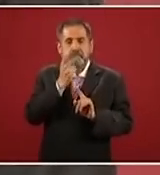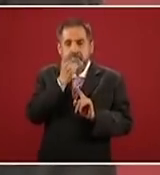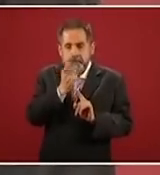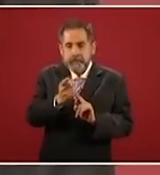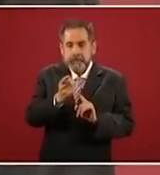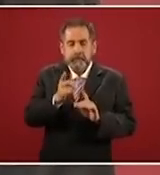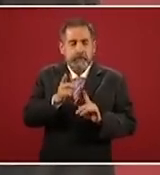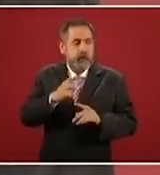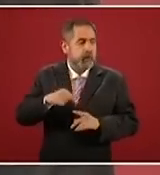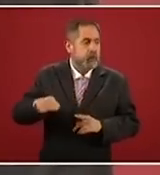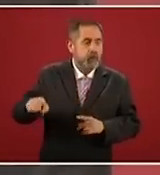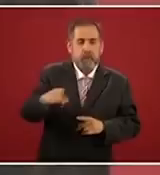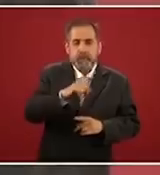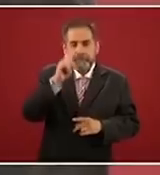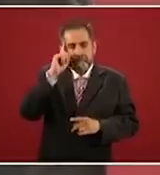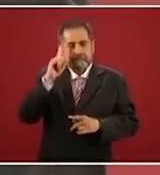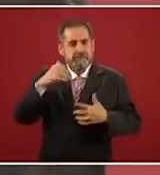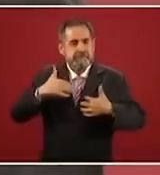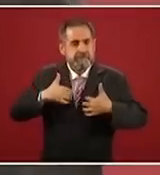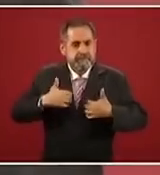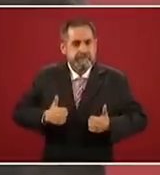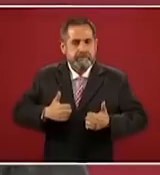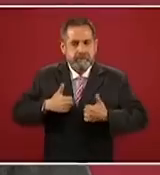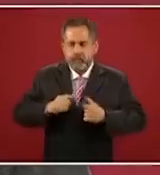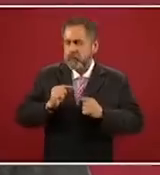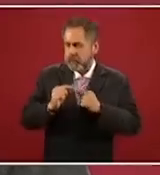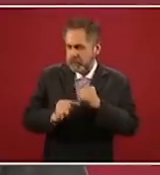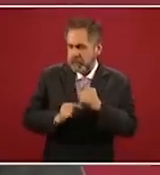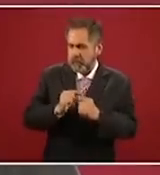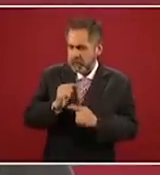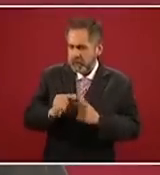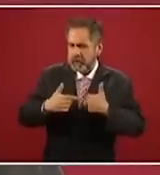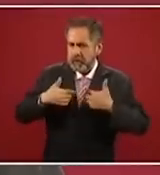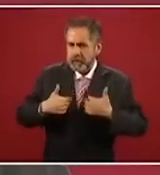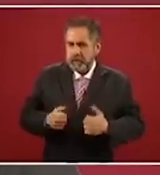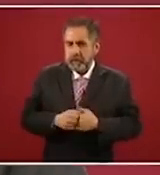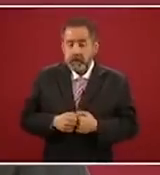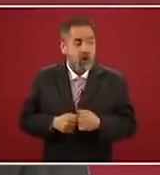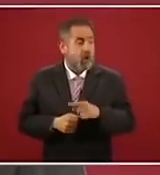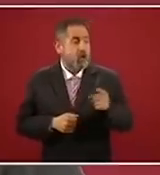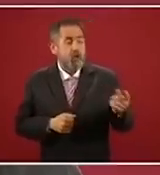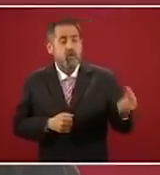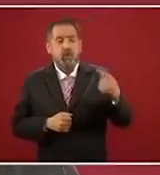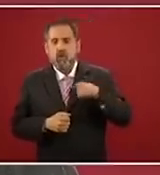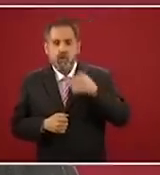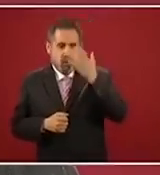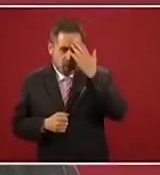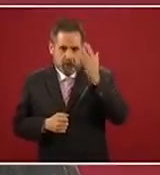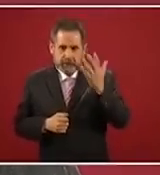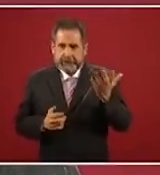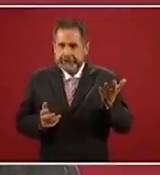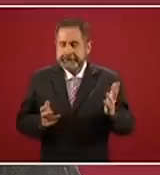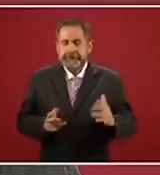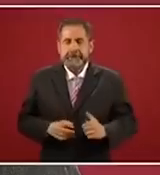vaya comprendiendo poco a poco, porque además es un proceso, muchos no nos conocen,